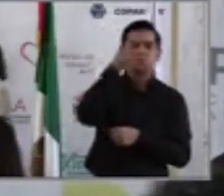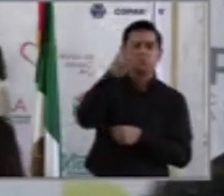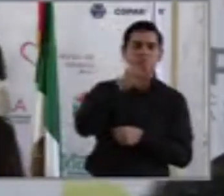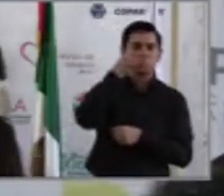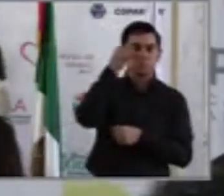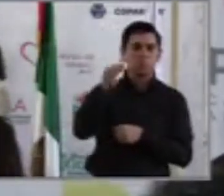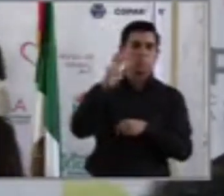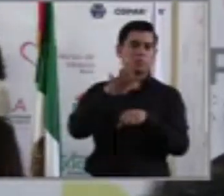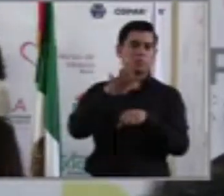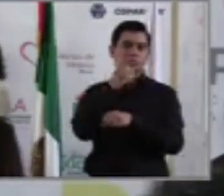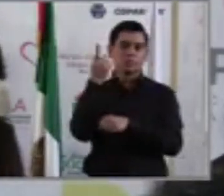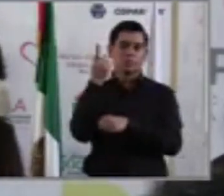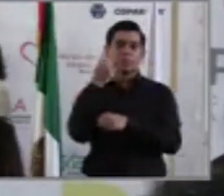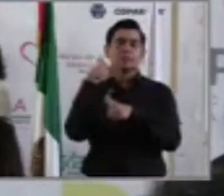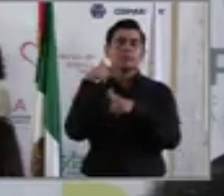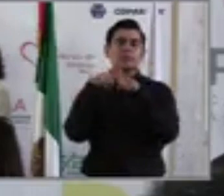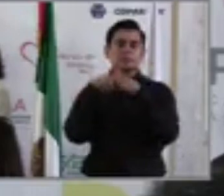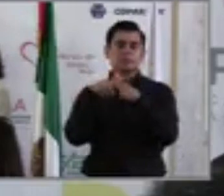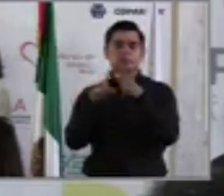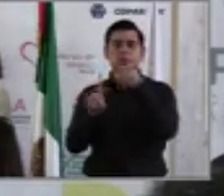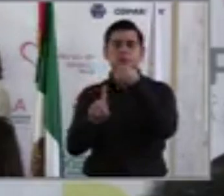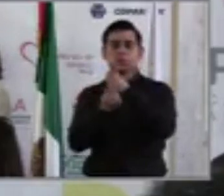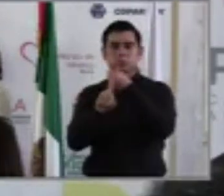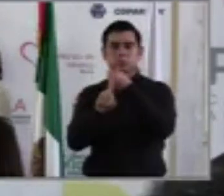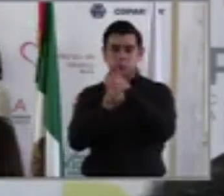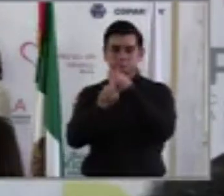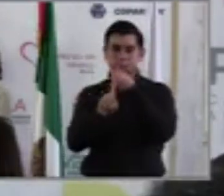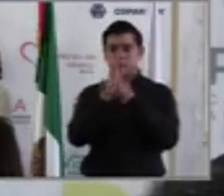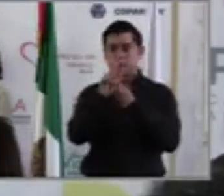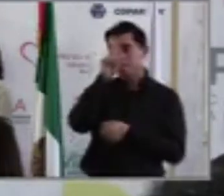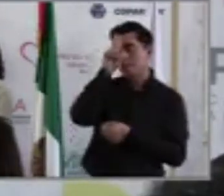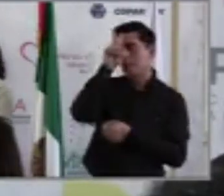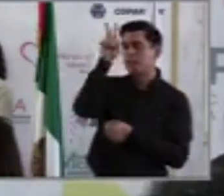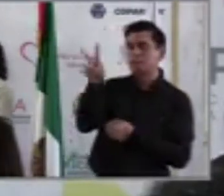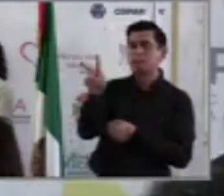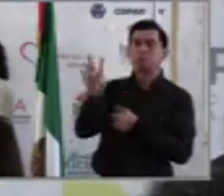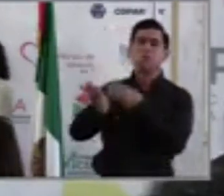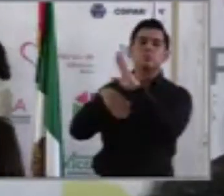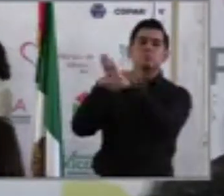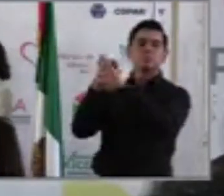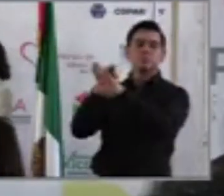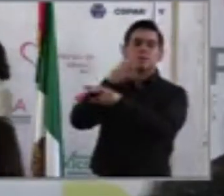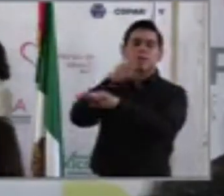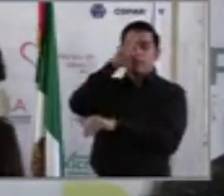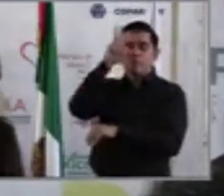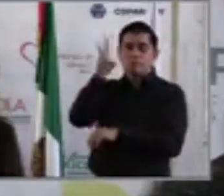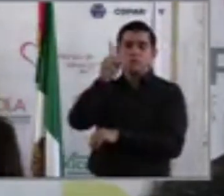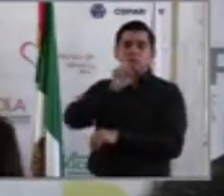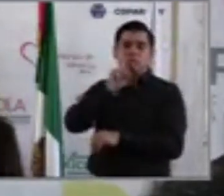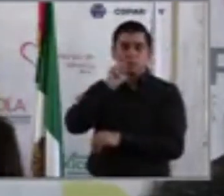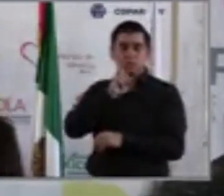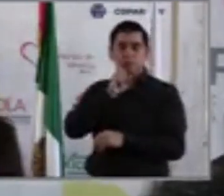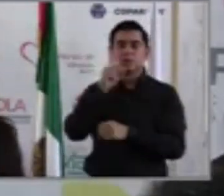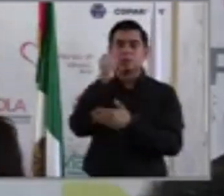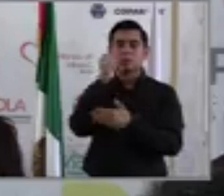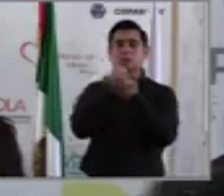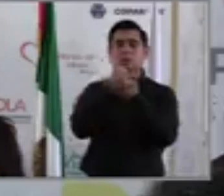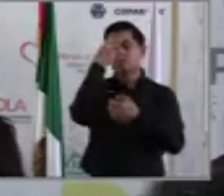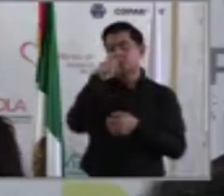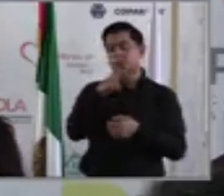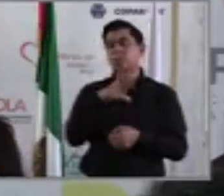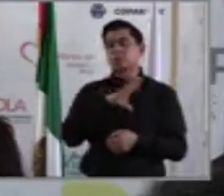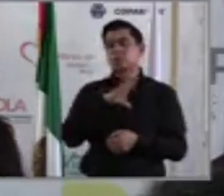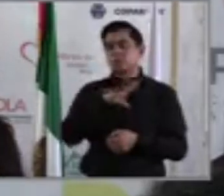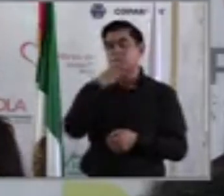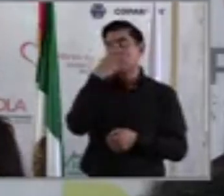no han resuelto el gran problema de violencia hacia las mujeres. La Ciudad de México es la cuarta entidad de las